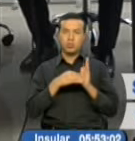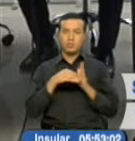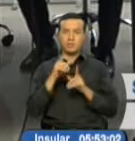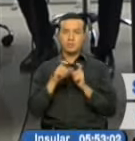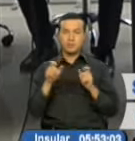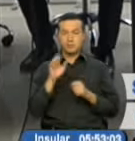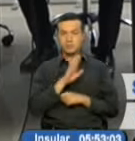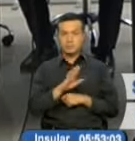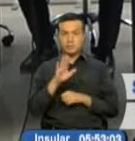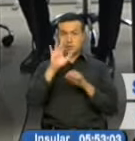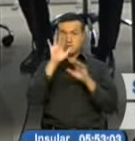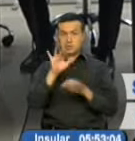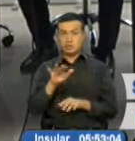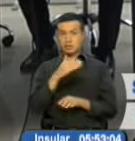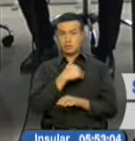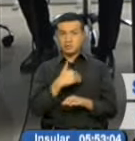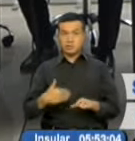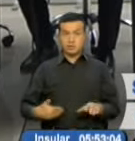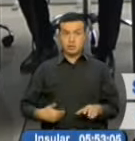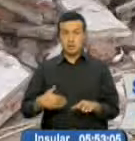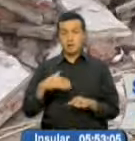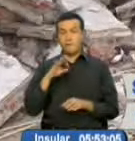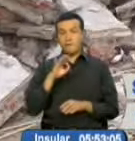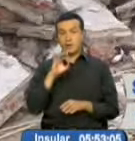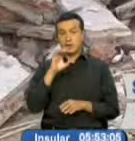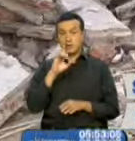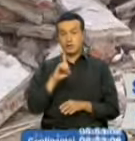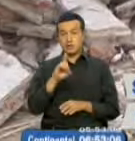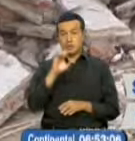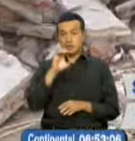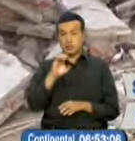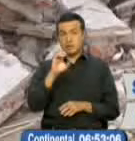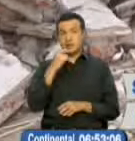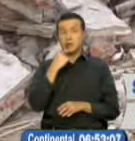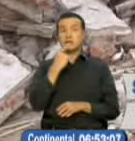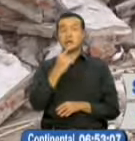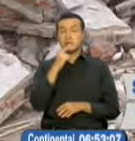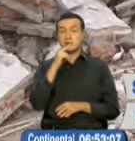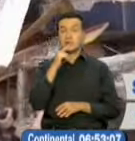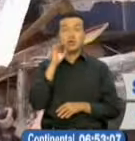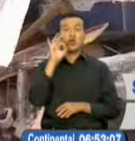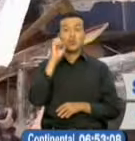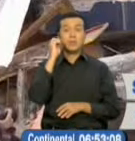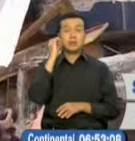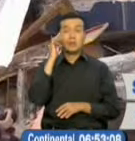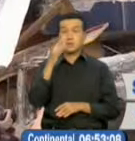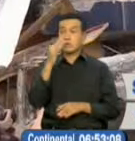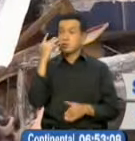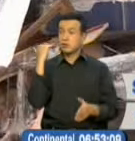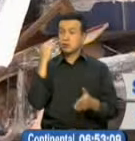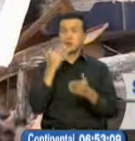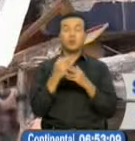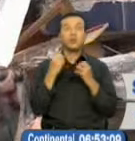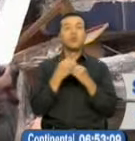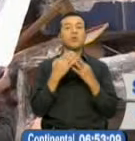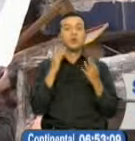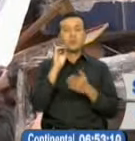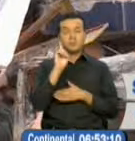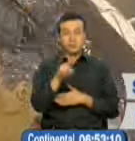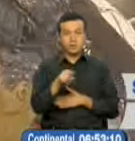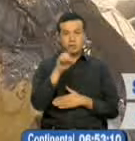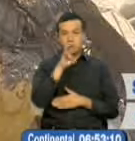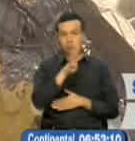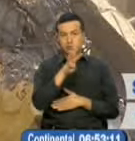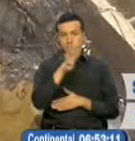casos. El secretario ejecutivo de la FEDESEC añade que en los últimos 90 días han sido presentadas unas